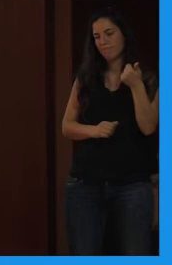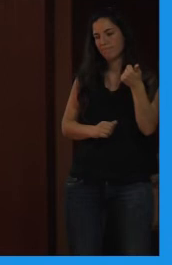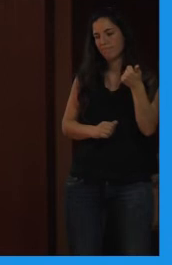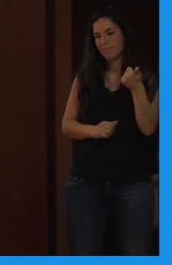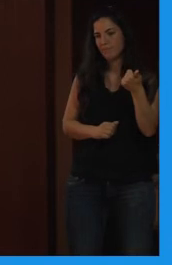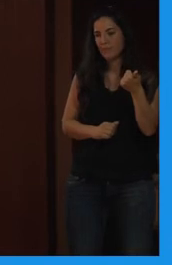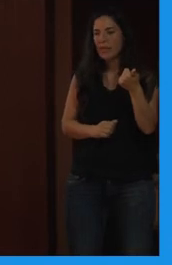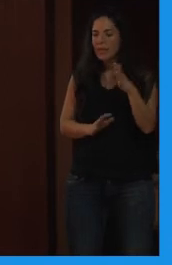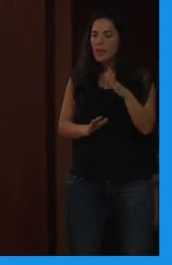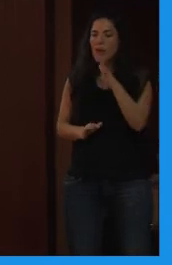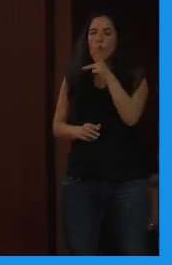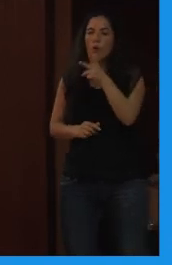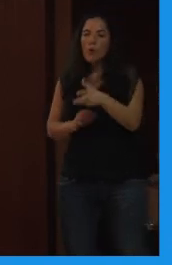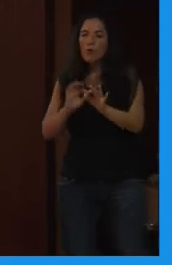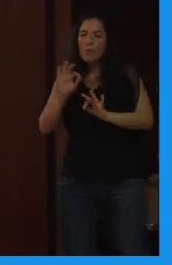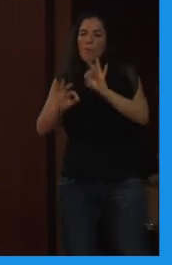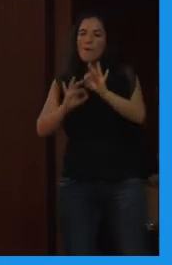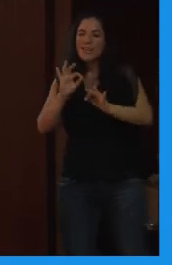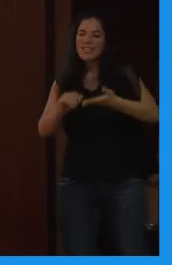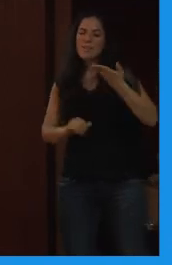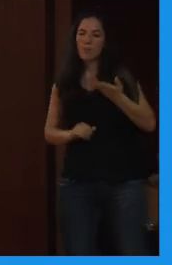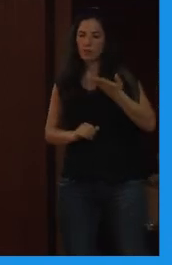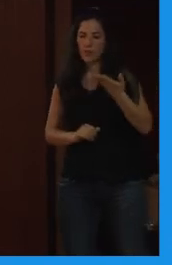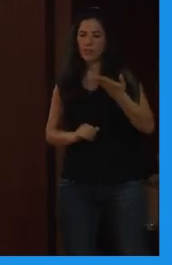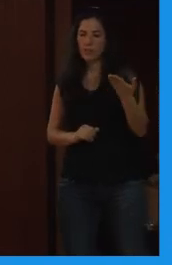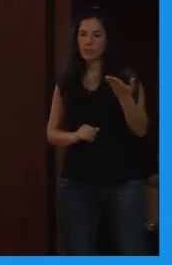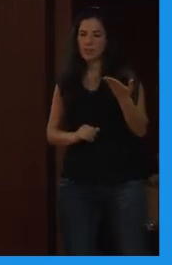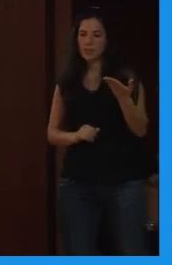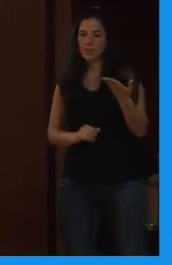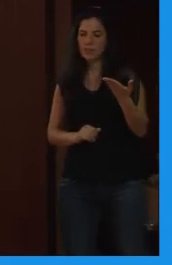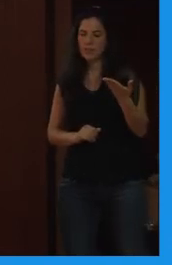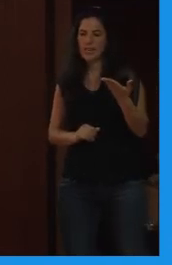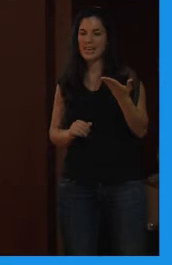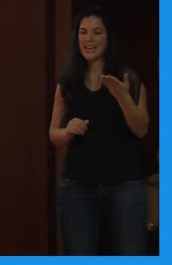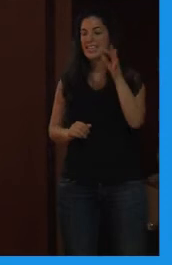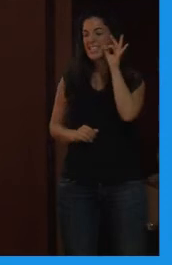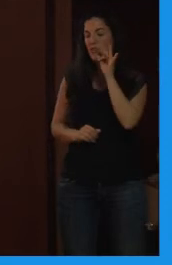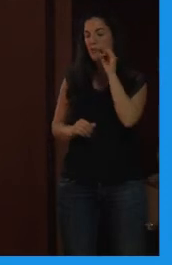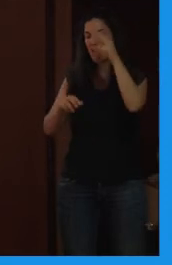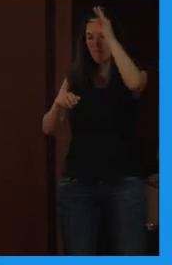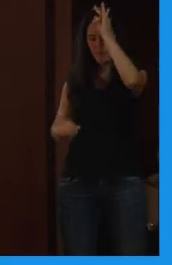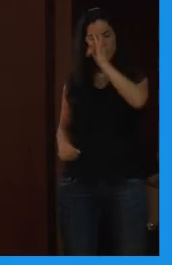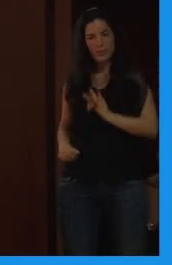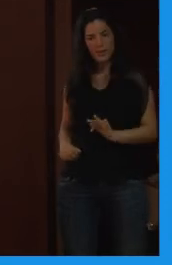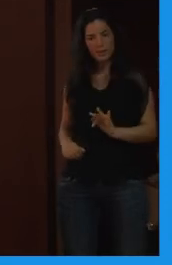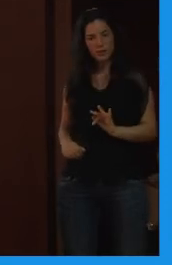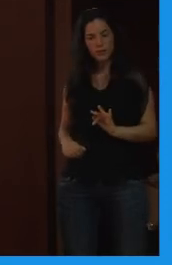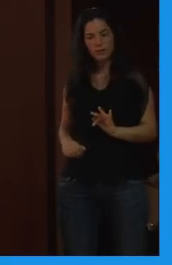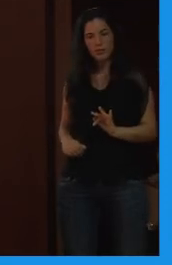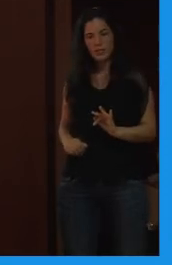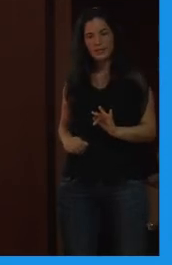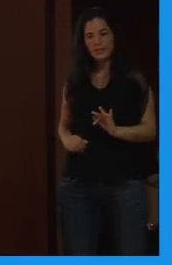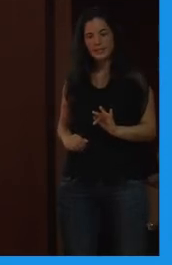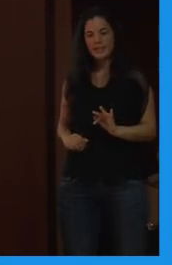Entonces, ¿qué hormonas hay que valorar en el síndrome fibromiálgico? Fundamentalmente, os sigo insistiendo, las